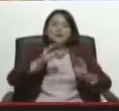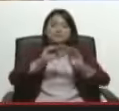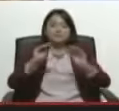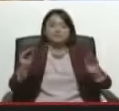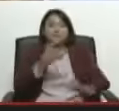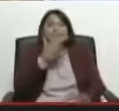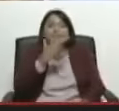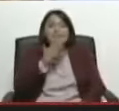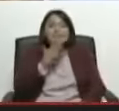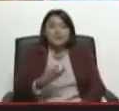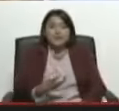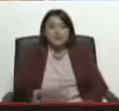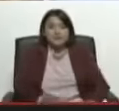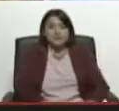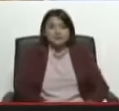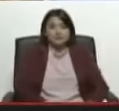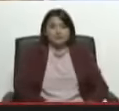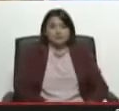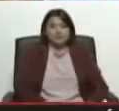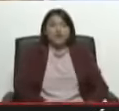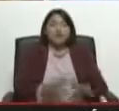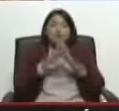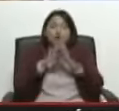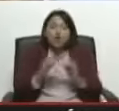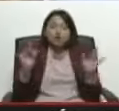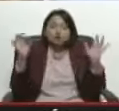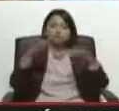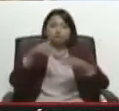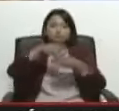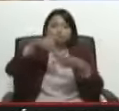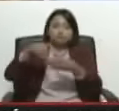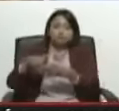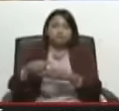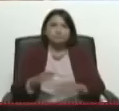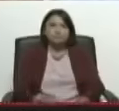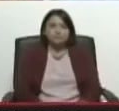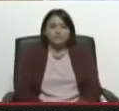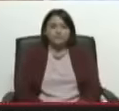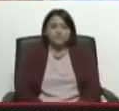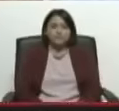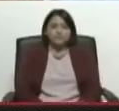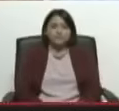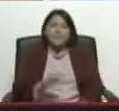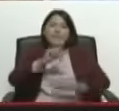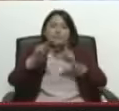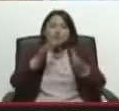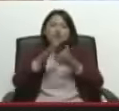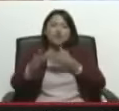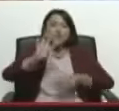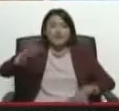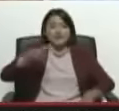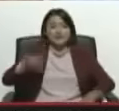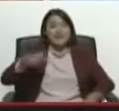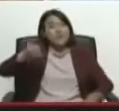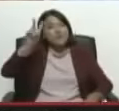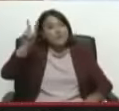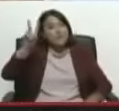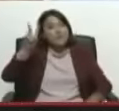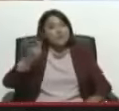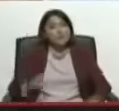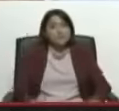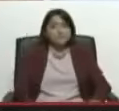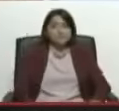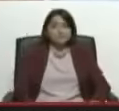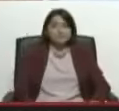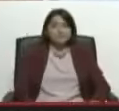3 de diciembre, todos unidos a votar en el consultivo por el Esequibo. Esa